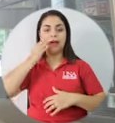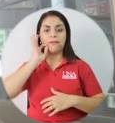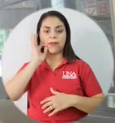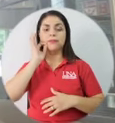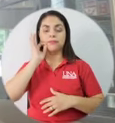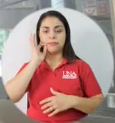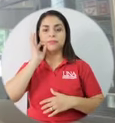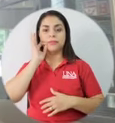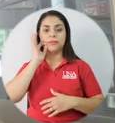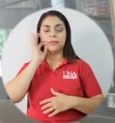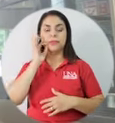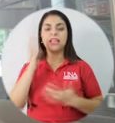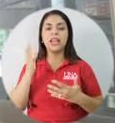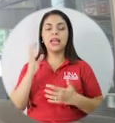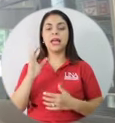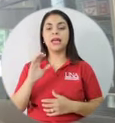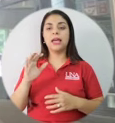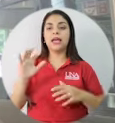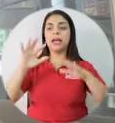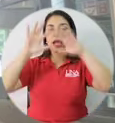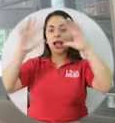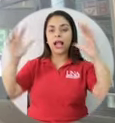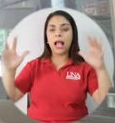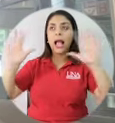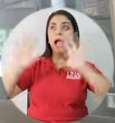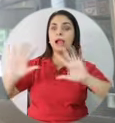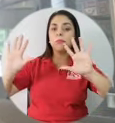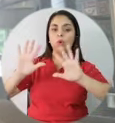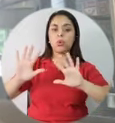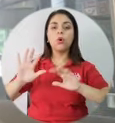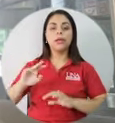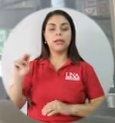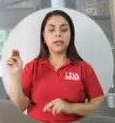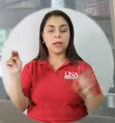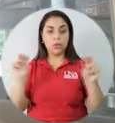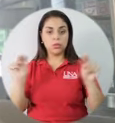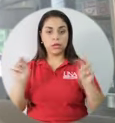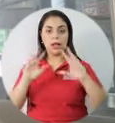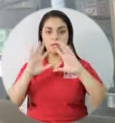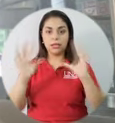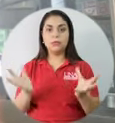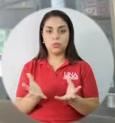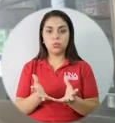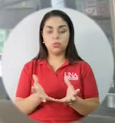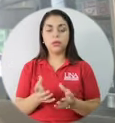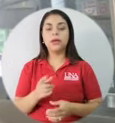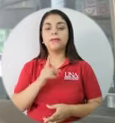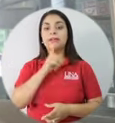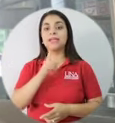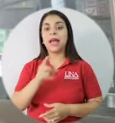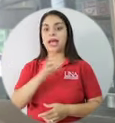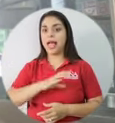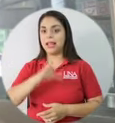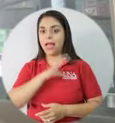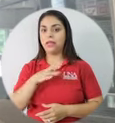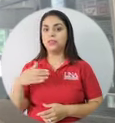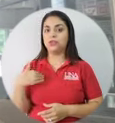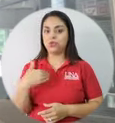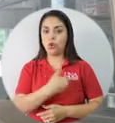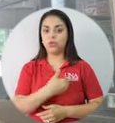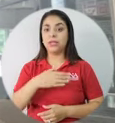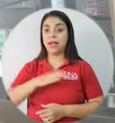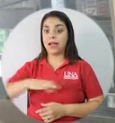certificado carbono neutral del mundo. Entonces también el compromiso ambiental es fundamental para nosotros, la calidad del